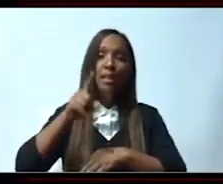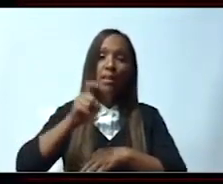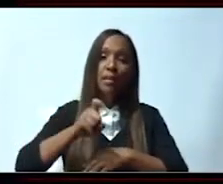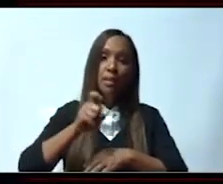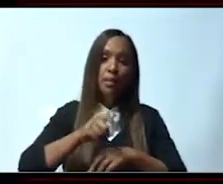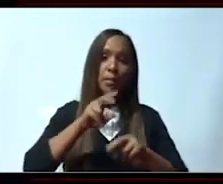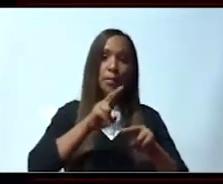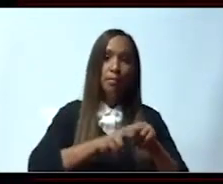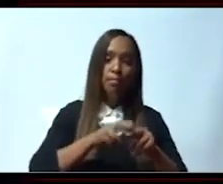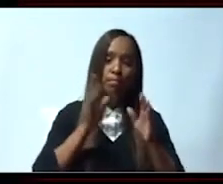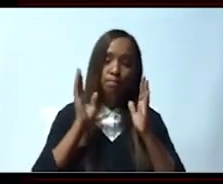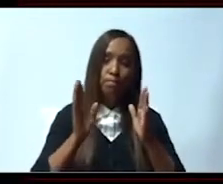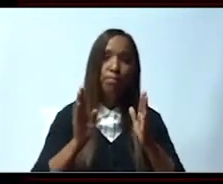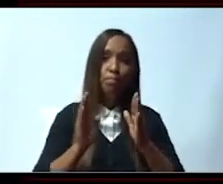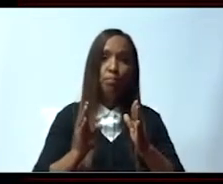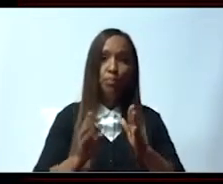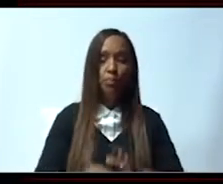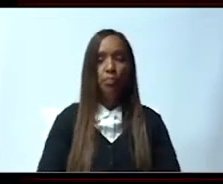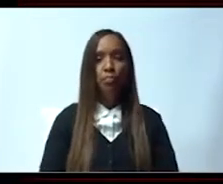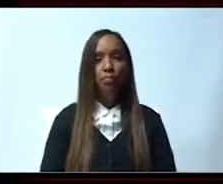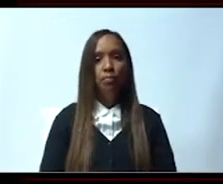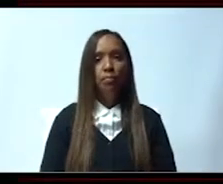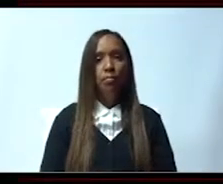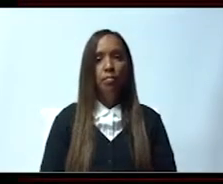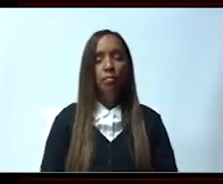votación no válida.